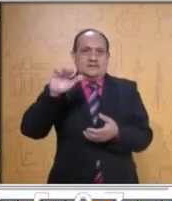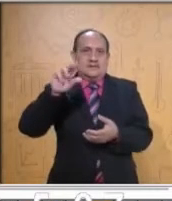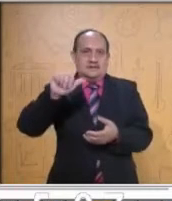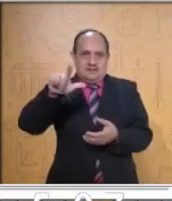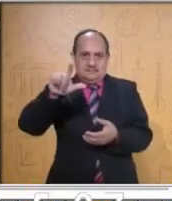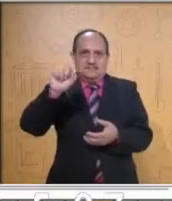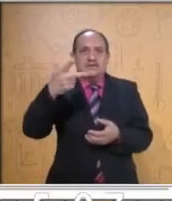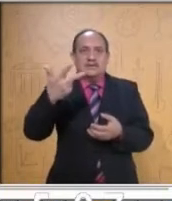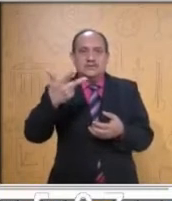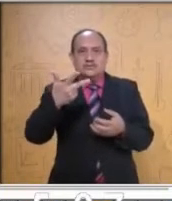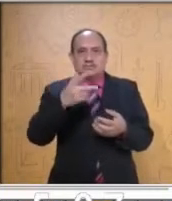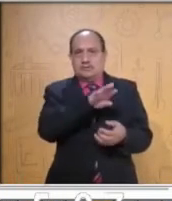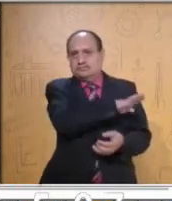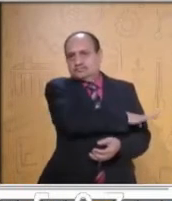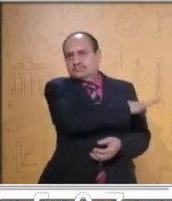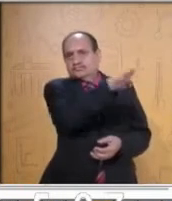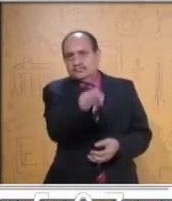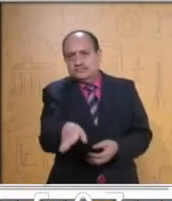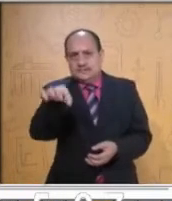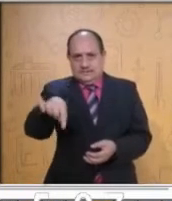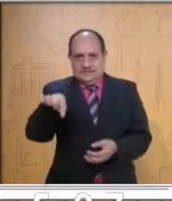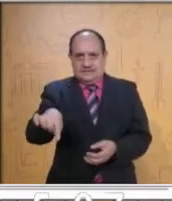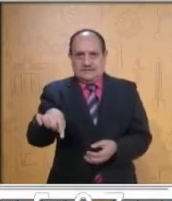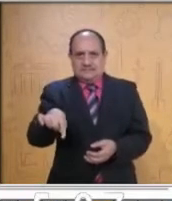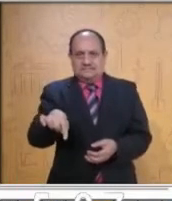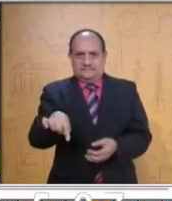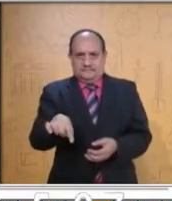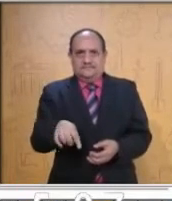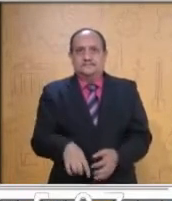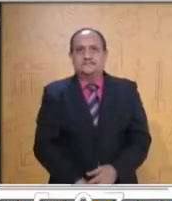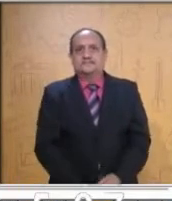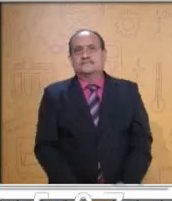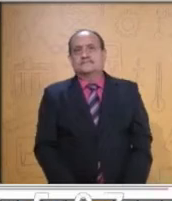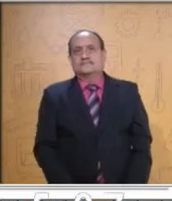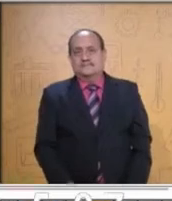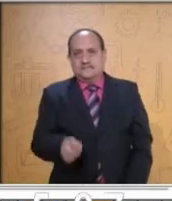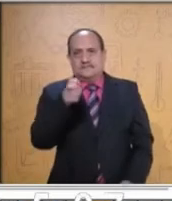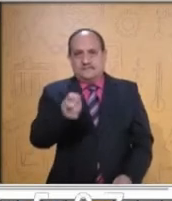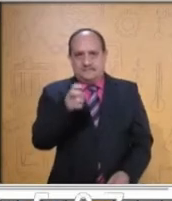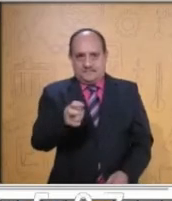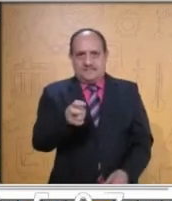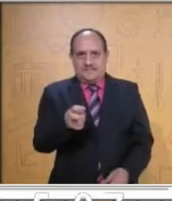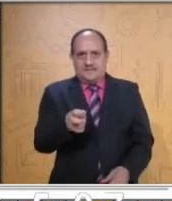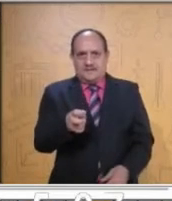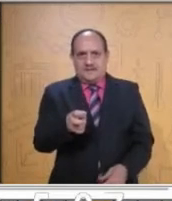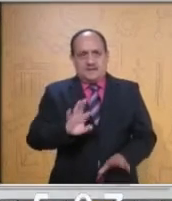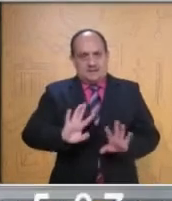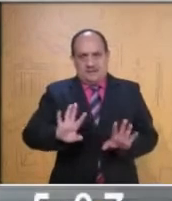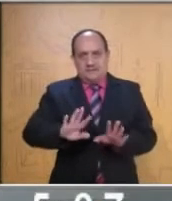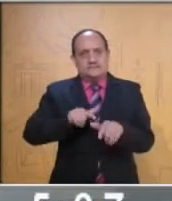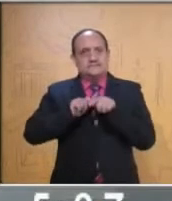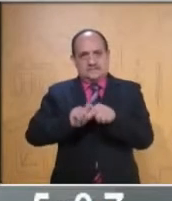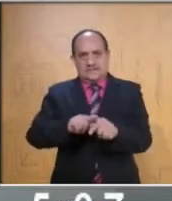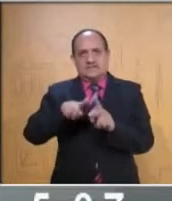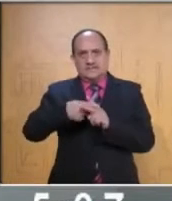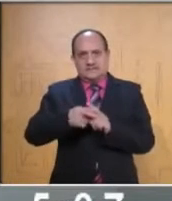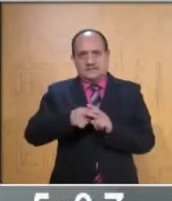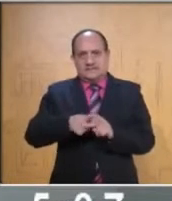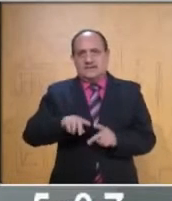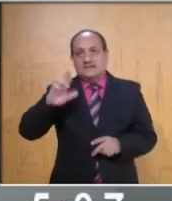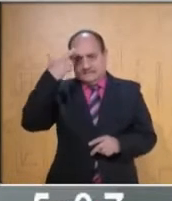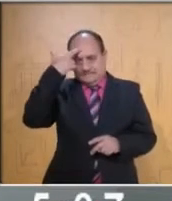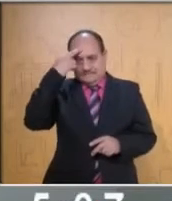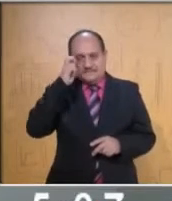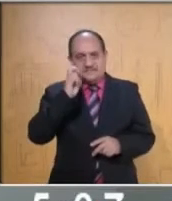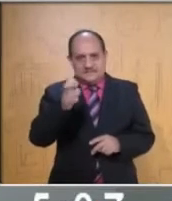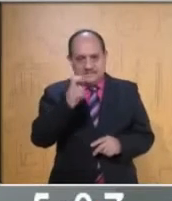entonces tuve que trasladarme para poder estar aquí con ustedes. De esa manera, bueno, pues vamos a continuar recordando esas